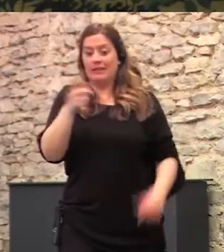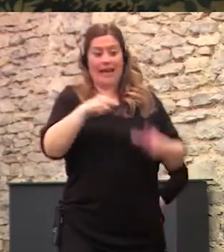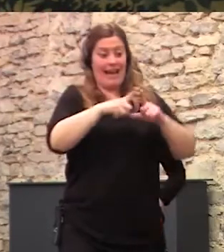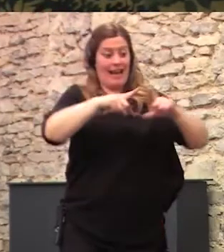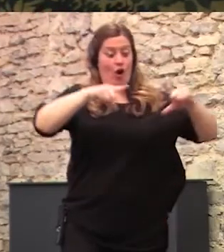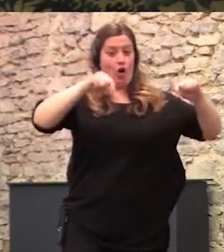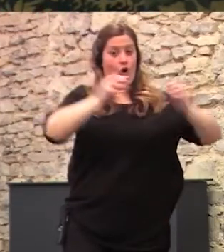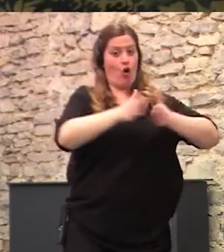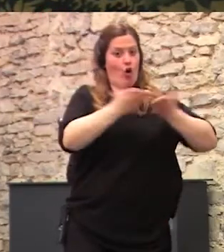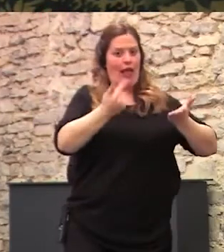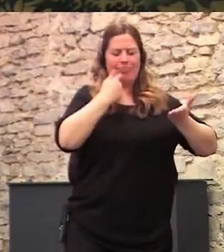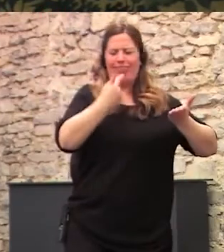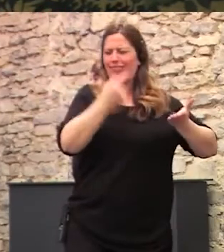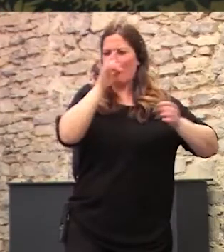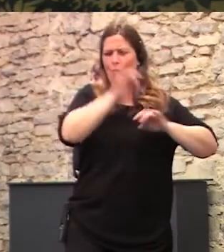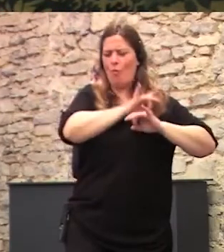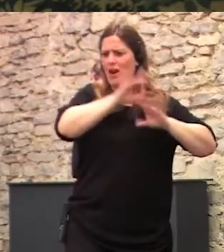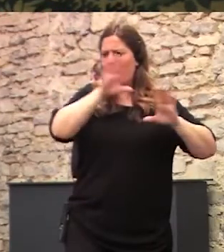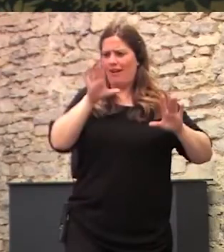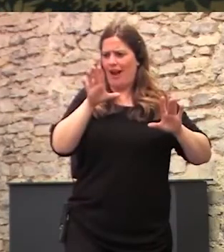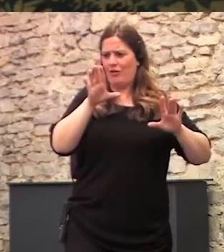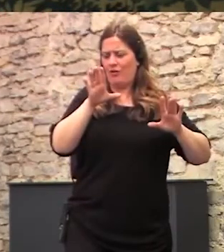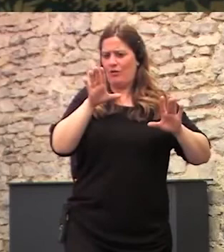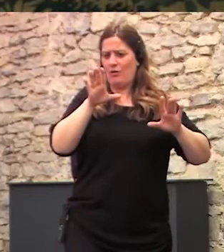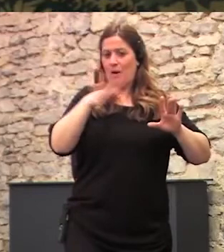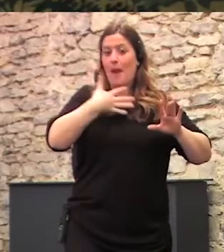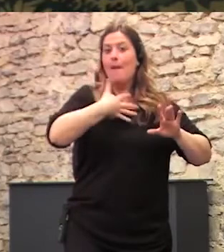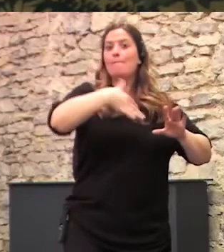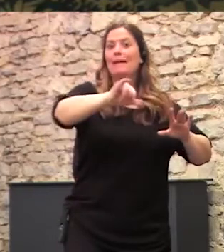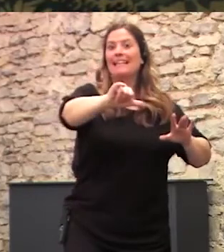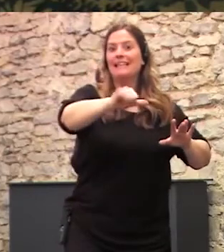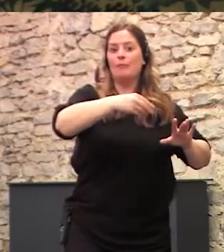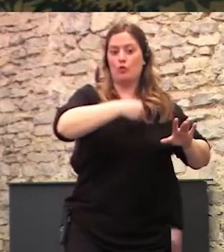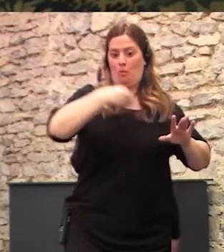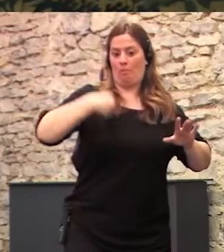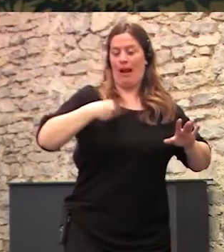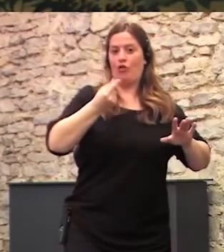que no se puede hacer préstamos bancarios